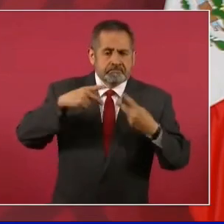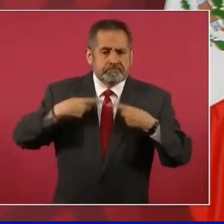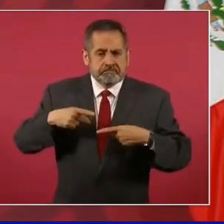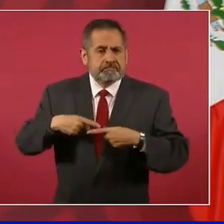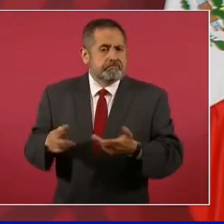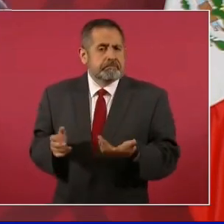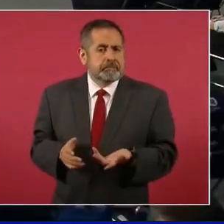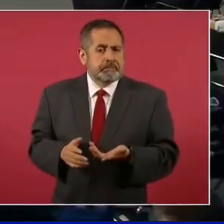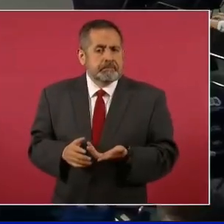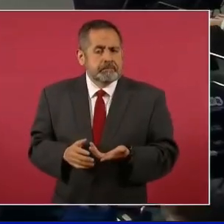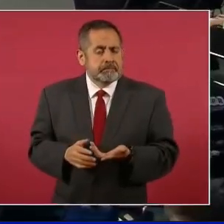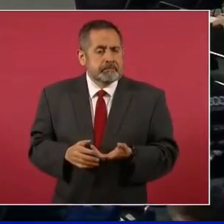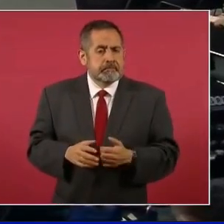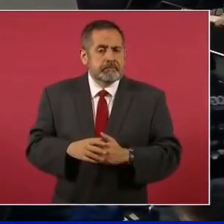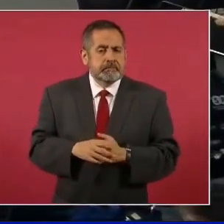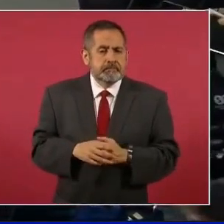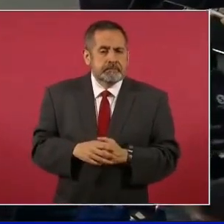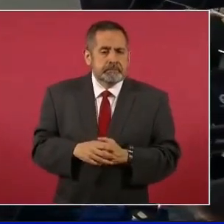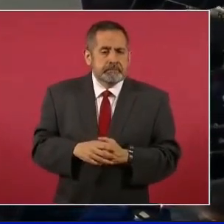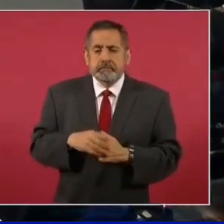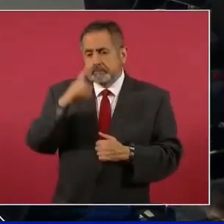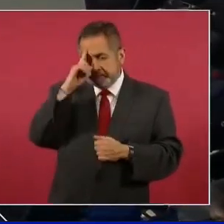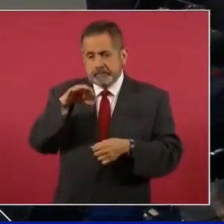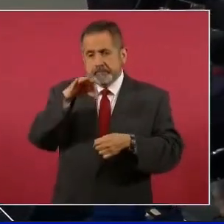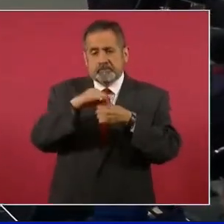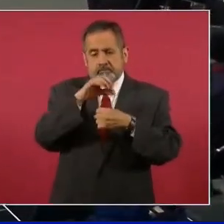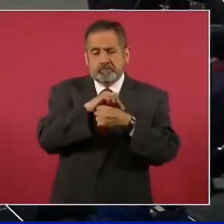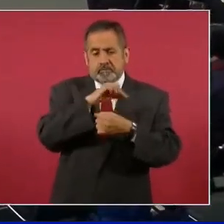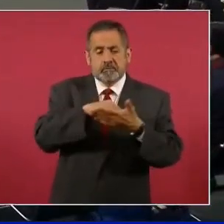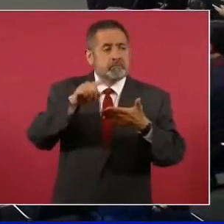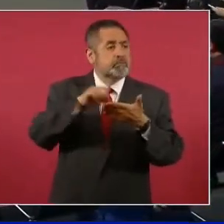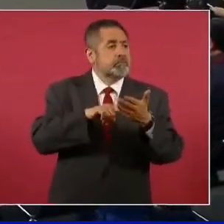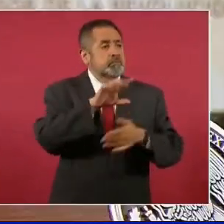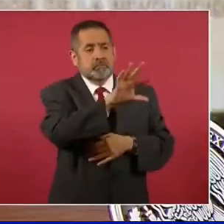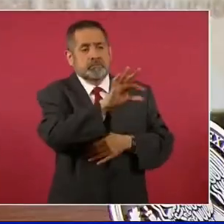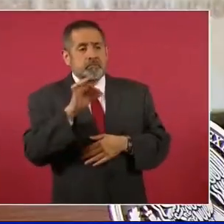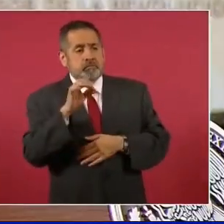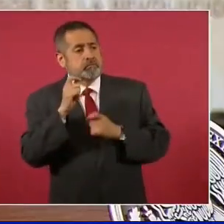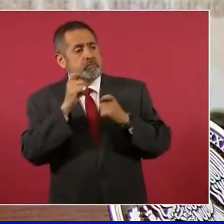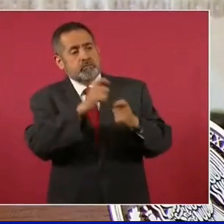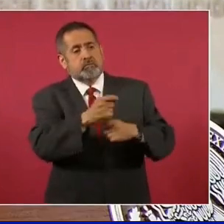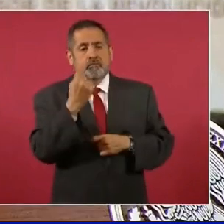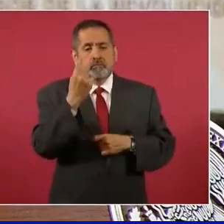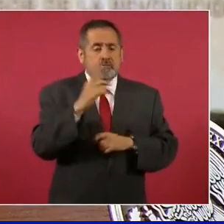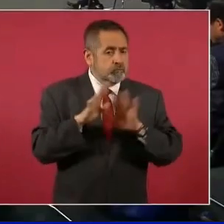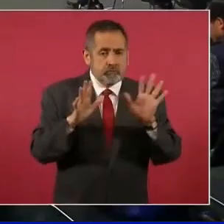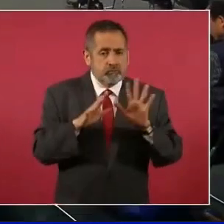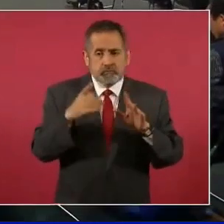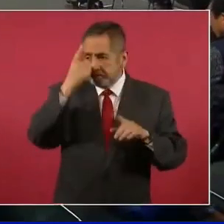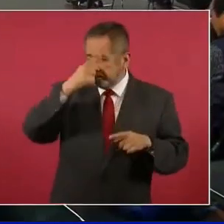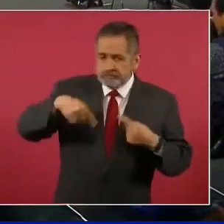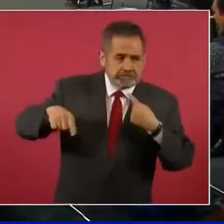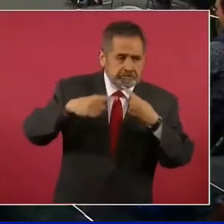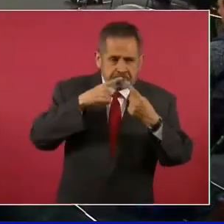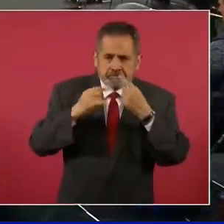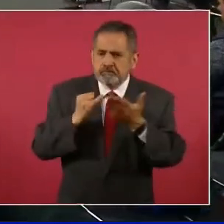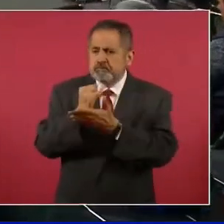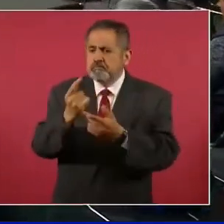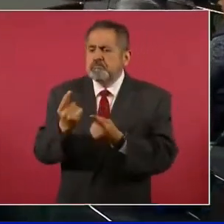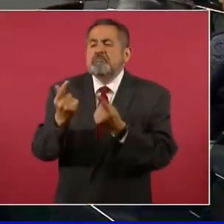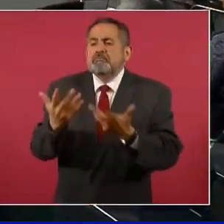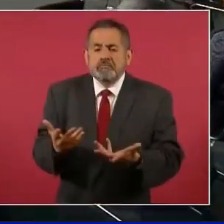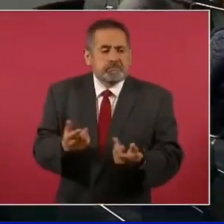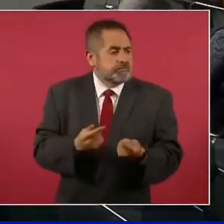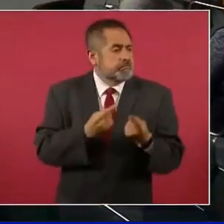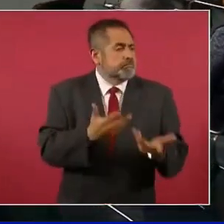No solo es para elegir al representante, no, sino para las decisiones